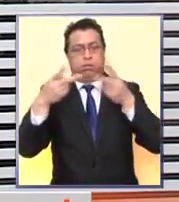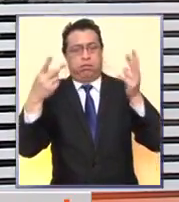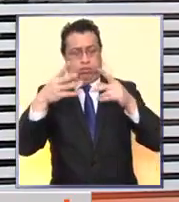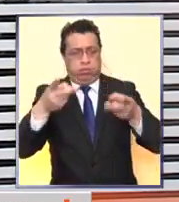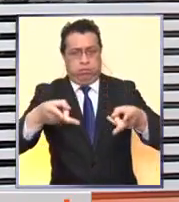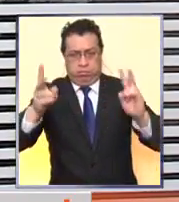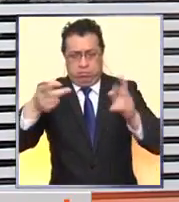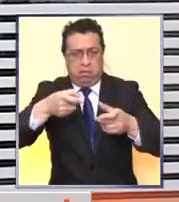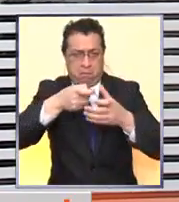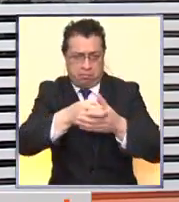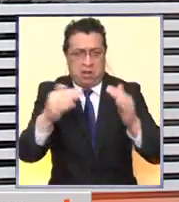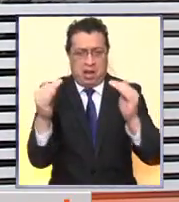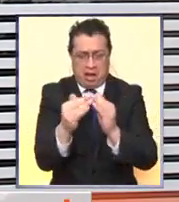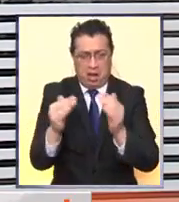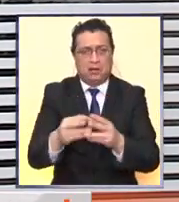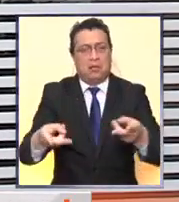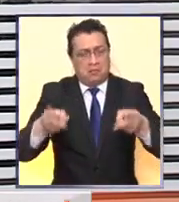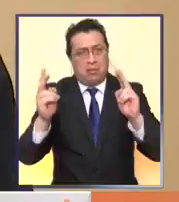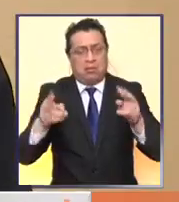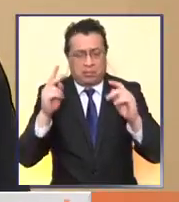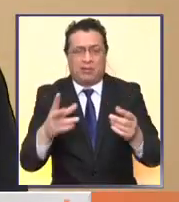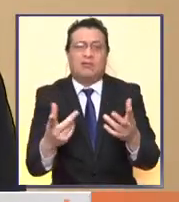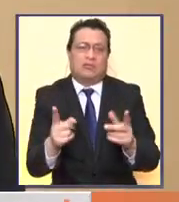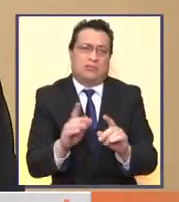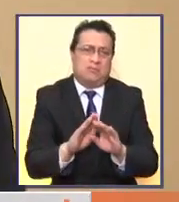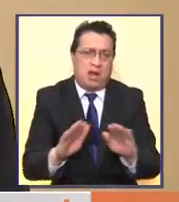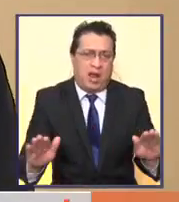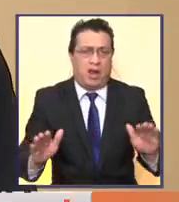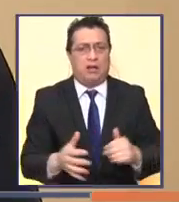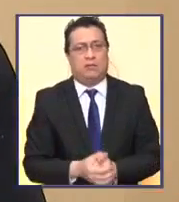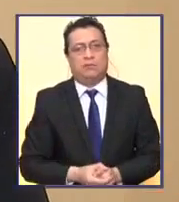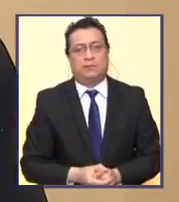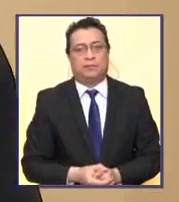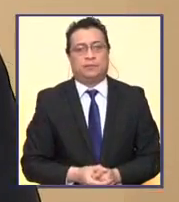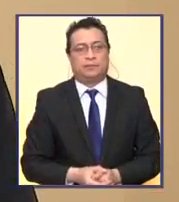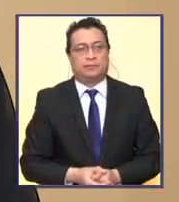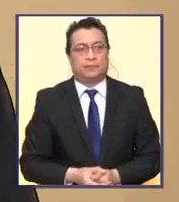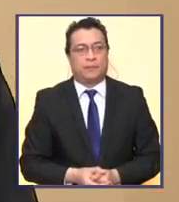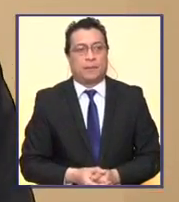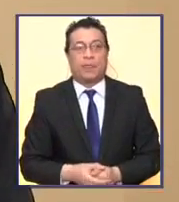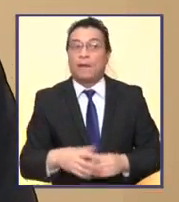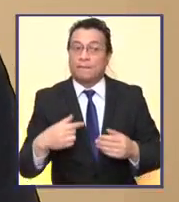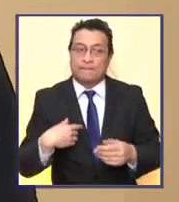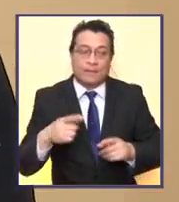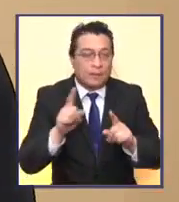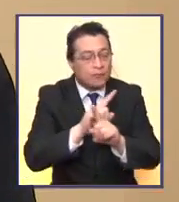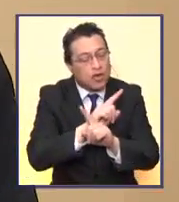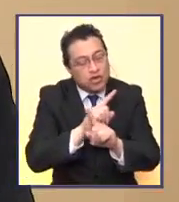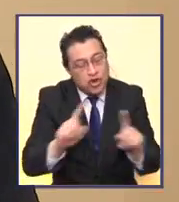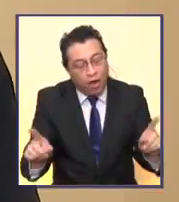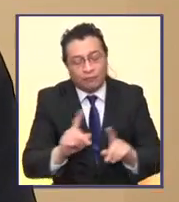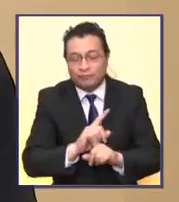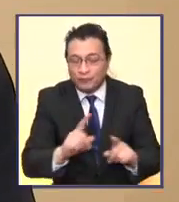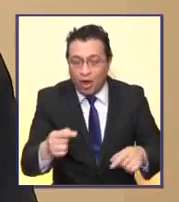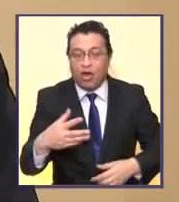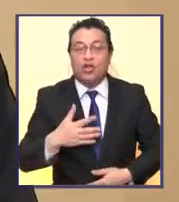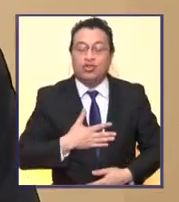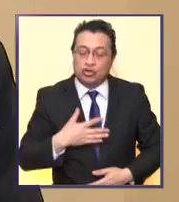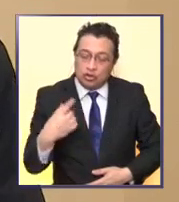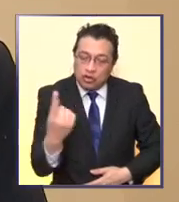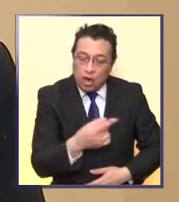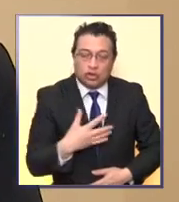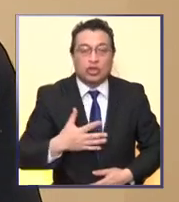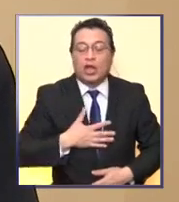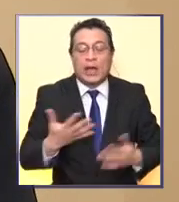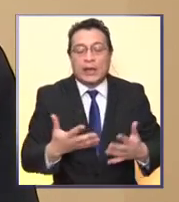día a este despropósito? ¿Qué es un despropósito? Absolutamente no. Lo que nosotros estamos